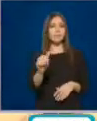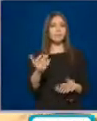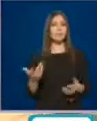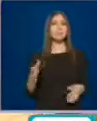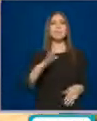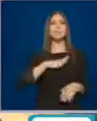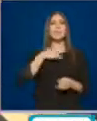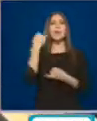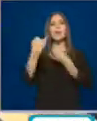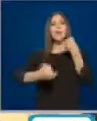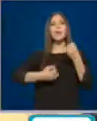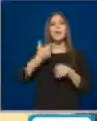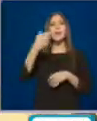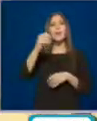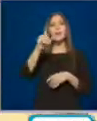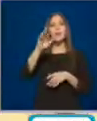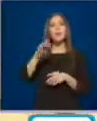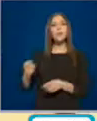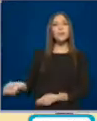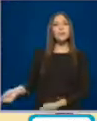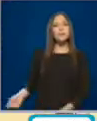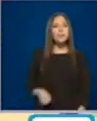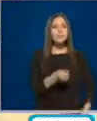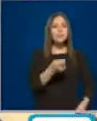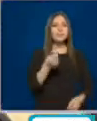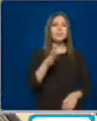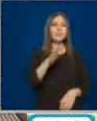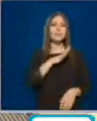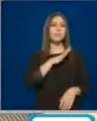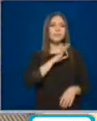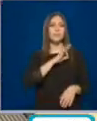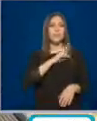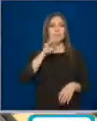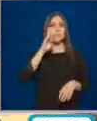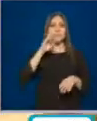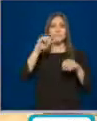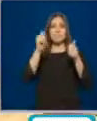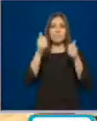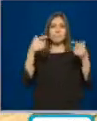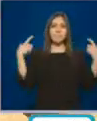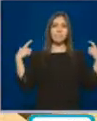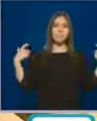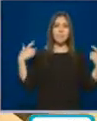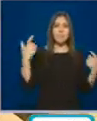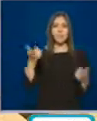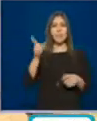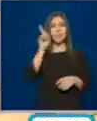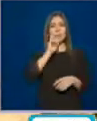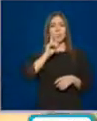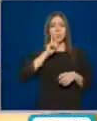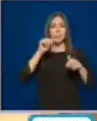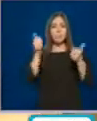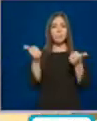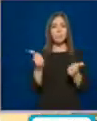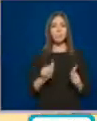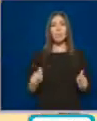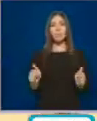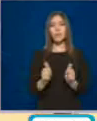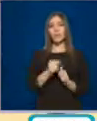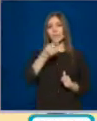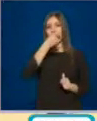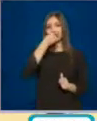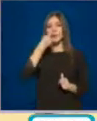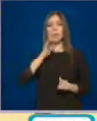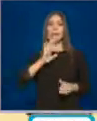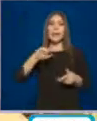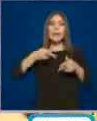jugaba golfito, lucía su musculatura y las chicas lucían su palmito con el bikini, porque ya estaba